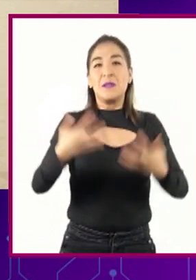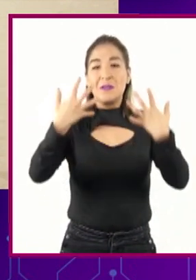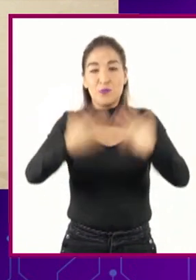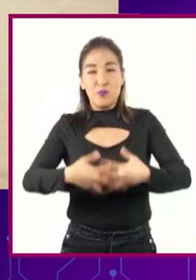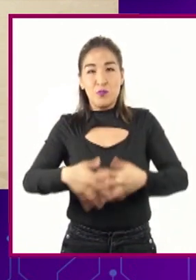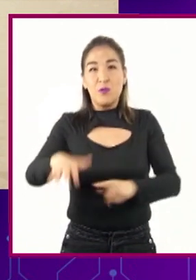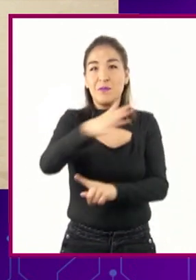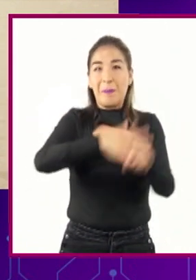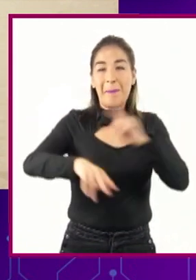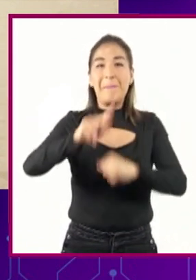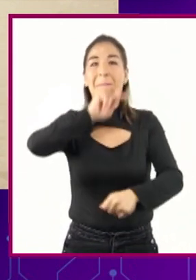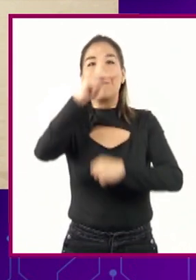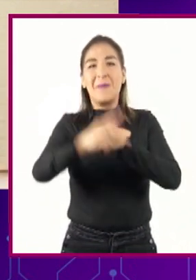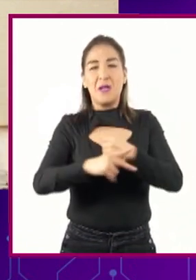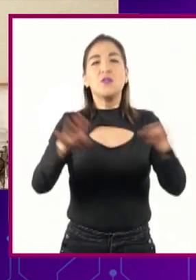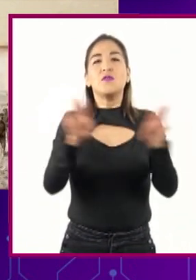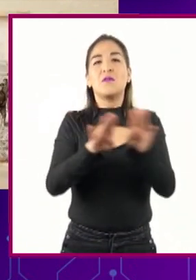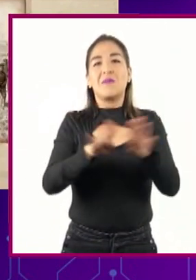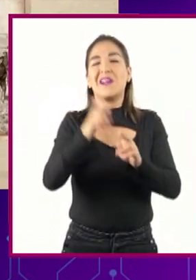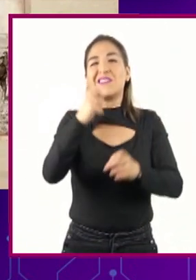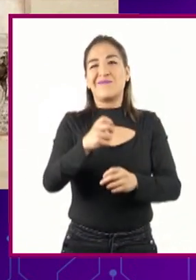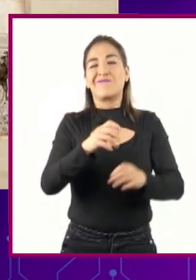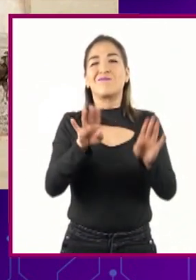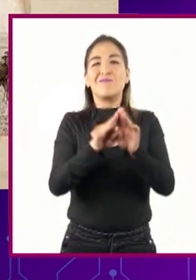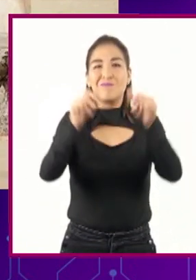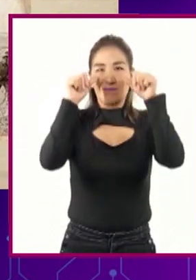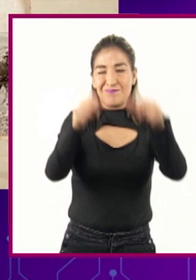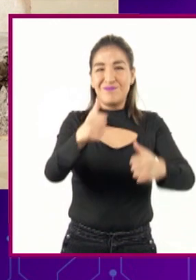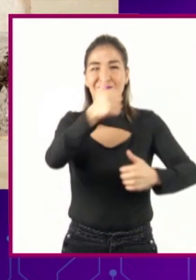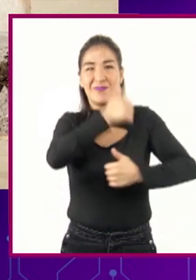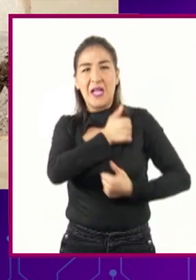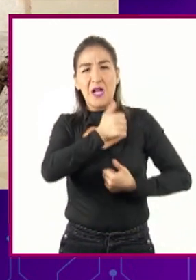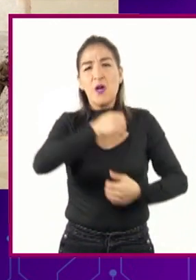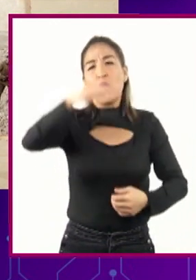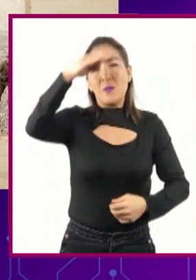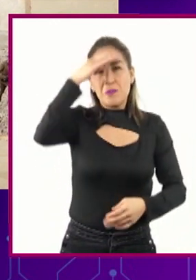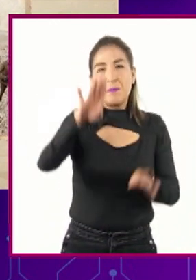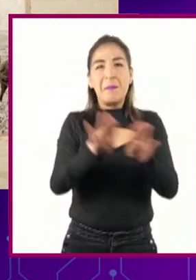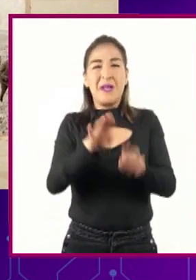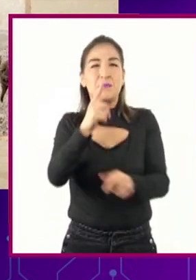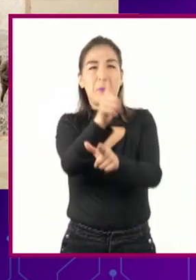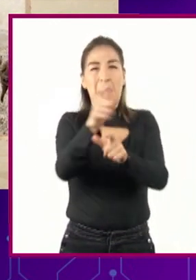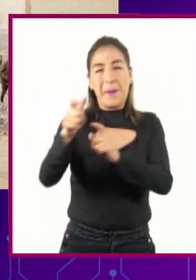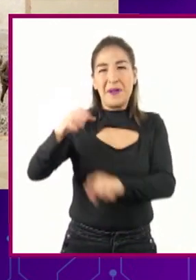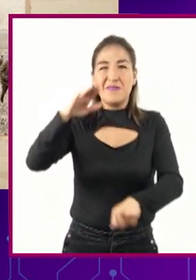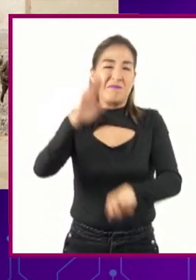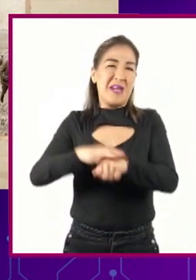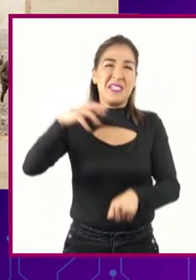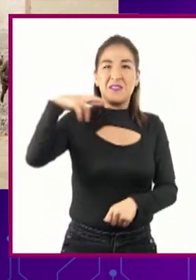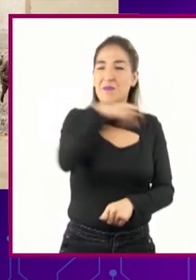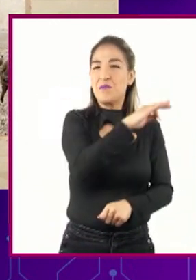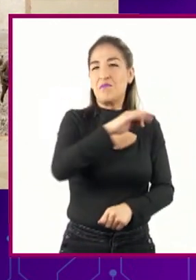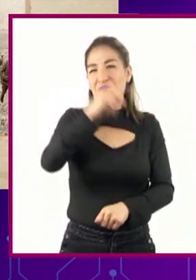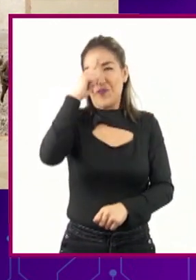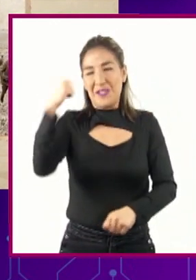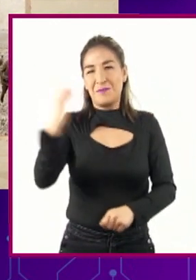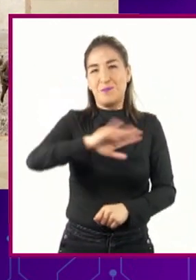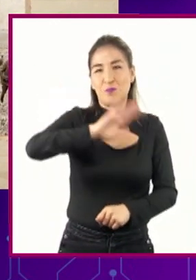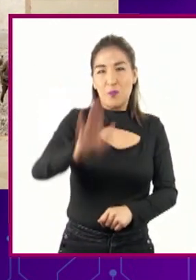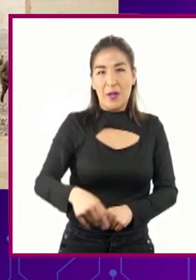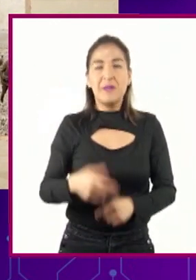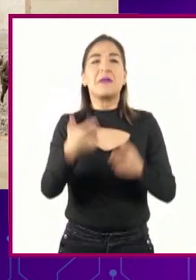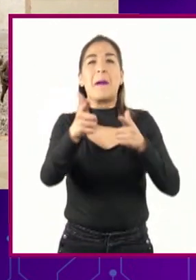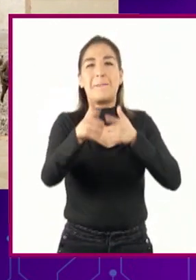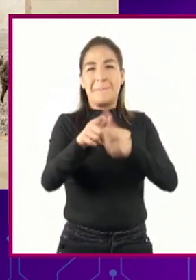estos países se puso al servicio de la guerra y crearon armas que eran más rápidas y mortíferas, como